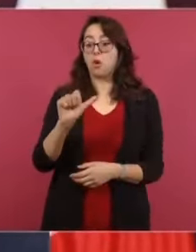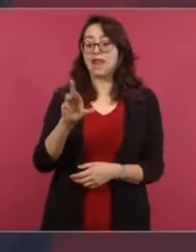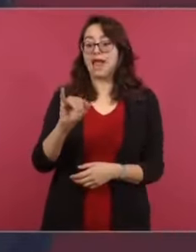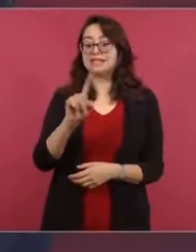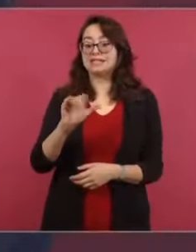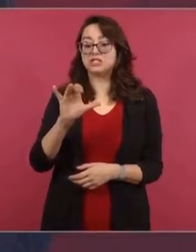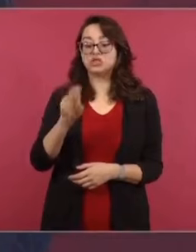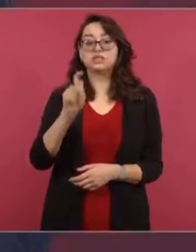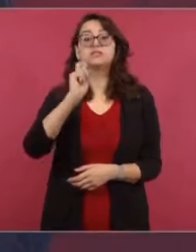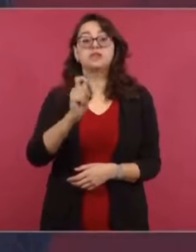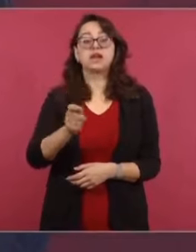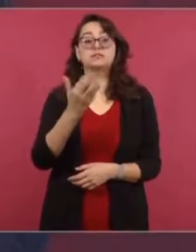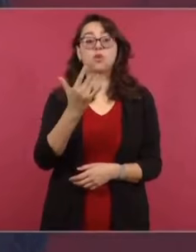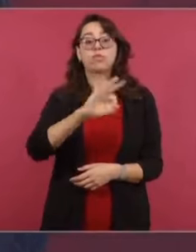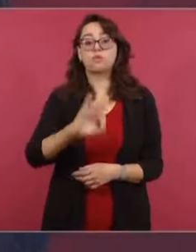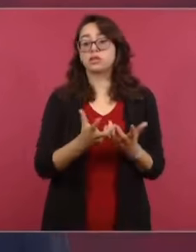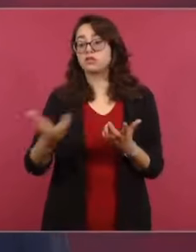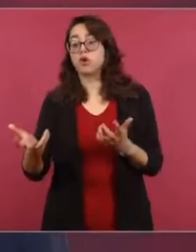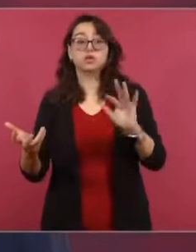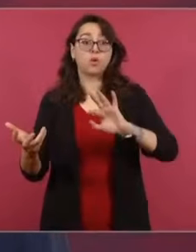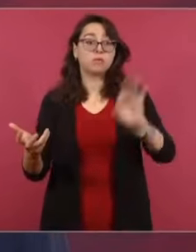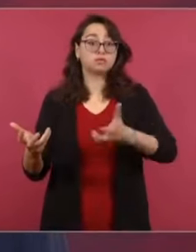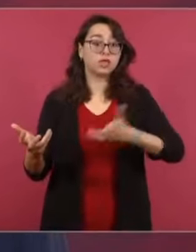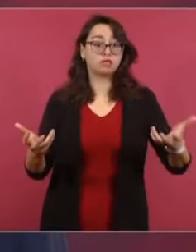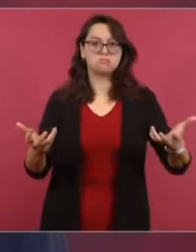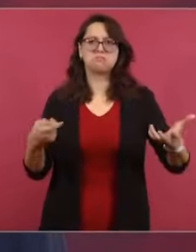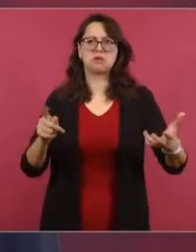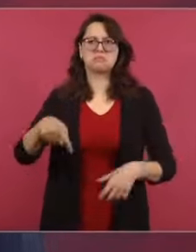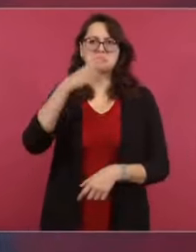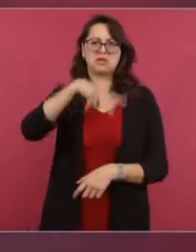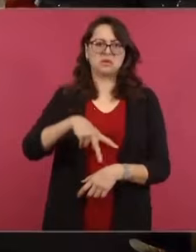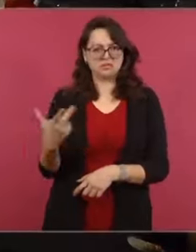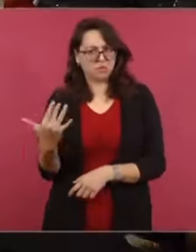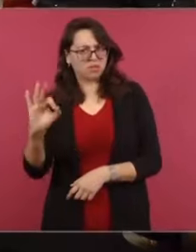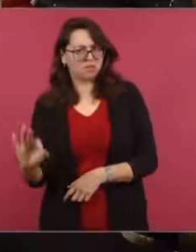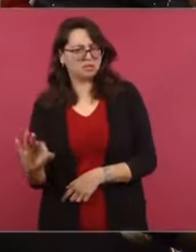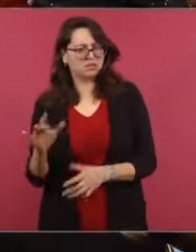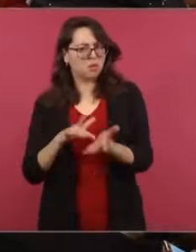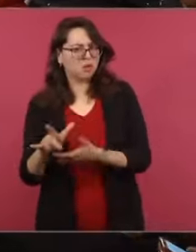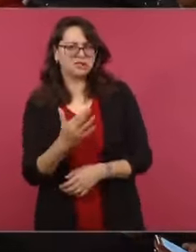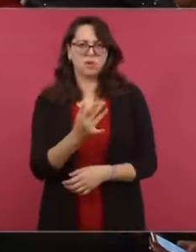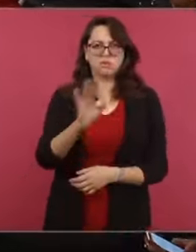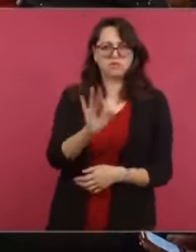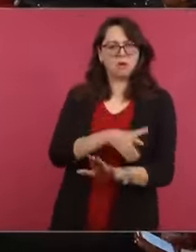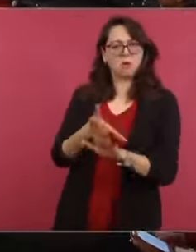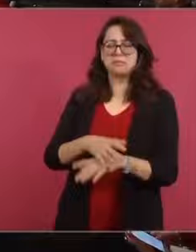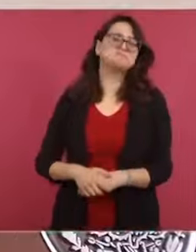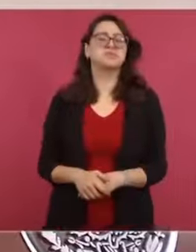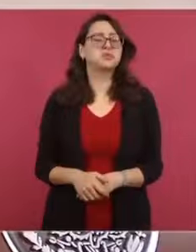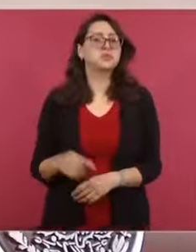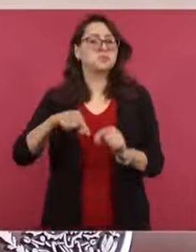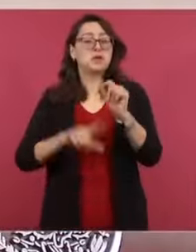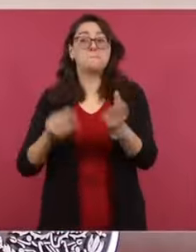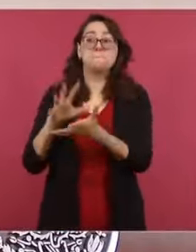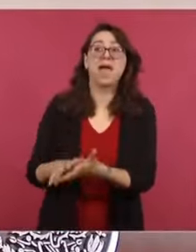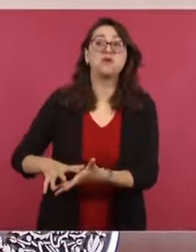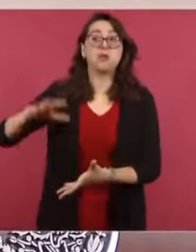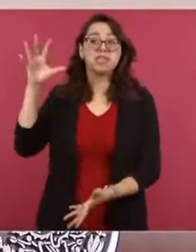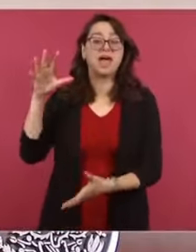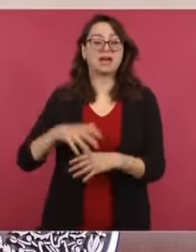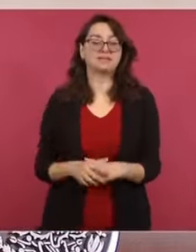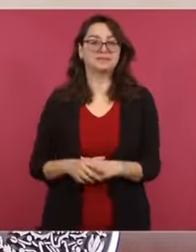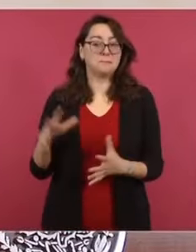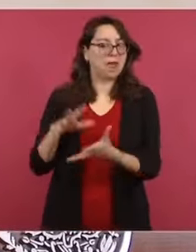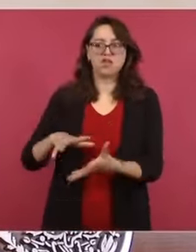Eso no sucede en nuestro país. Primero, porque la mayoría está apoyando la transformación. No